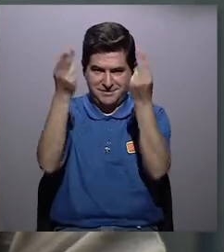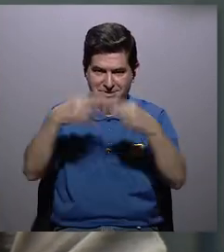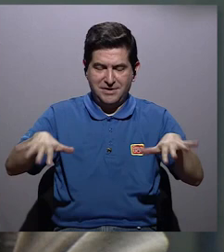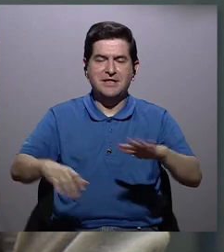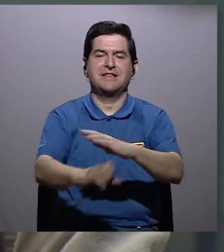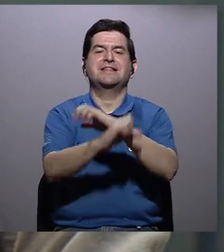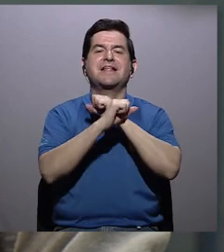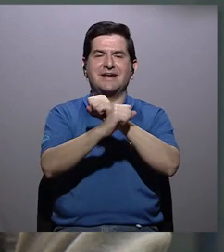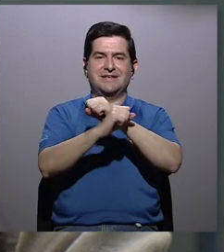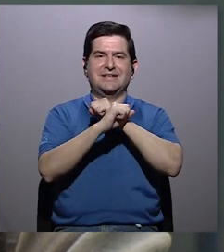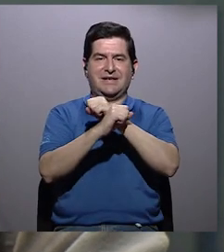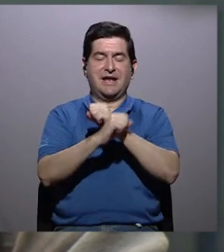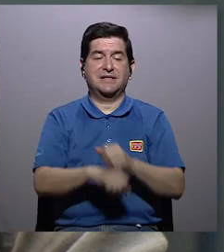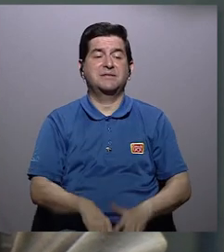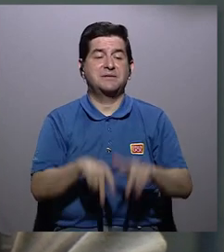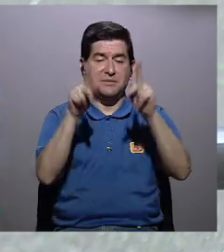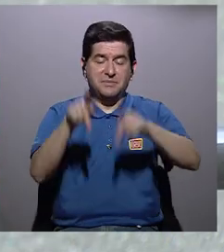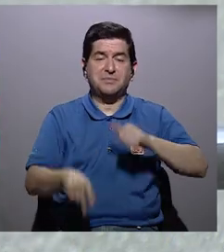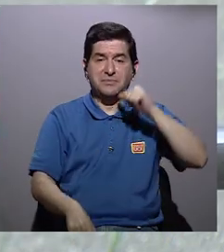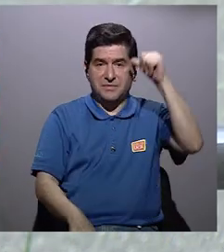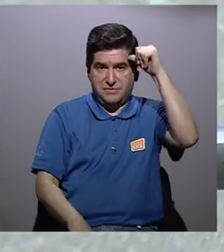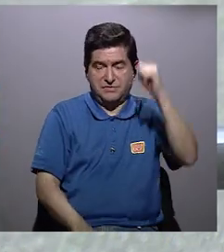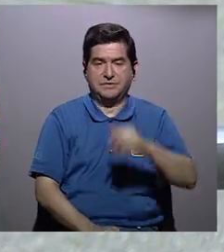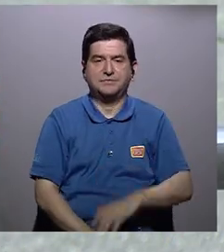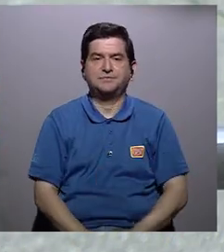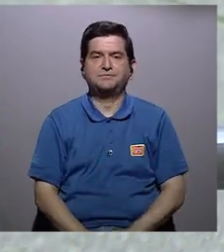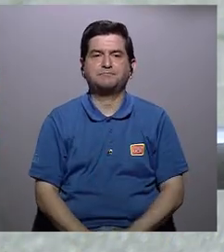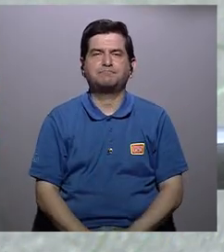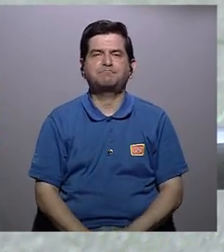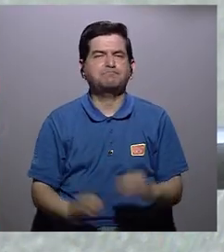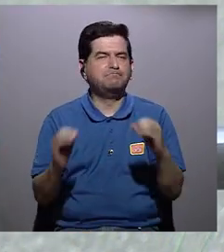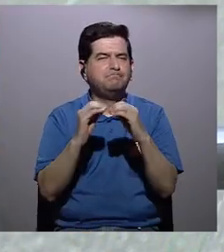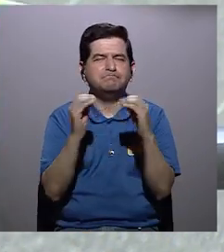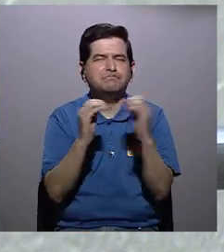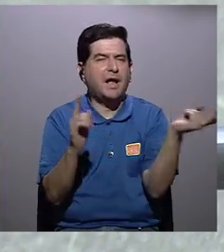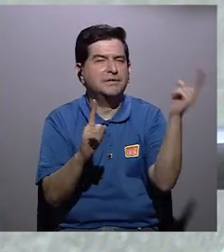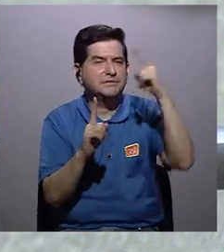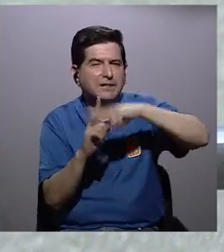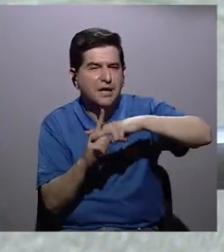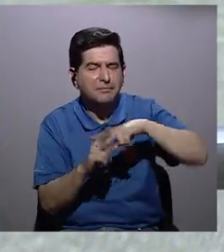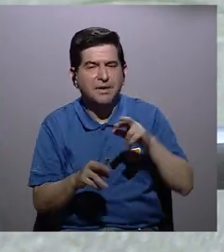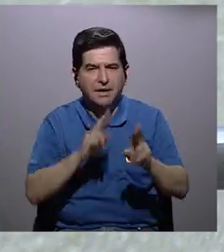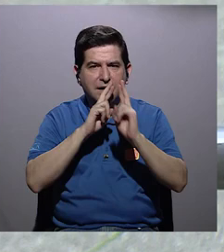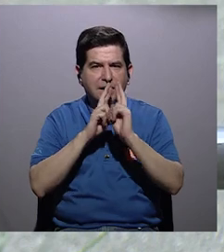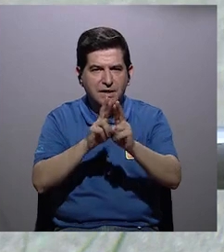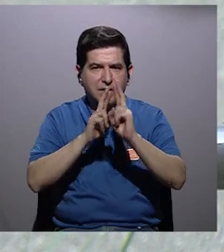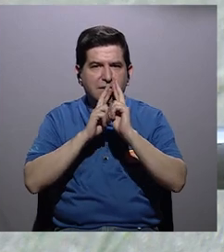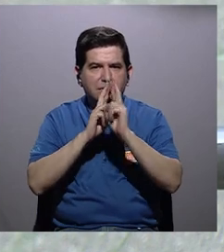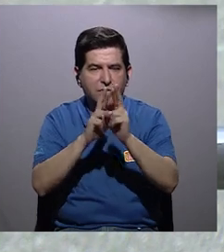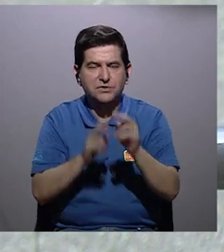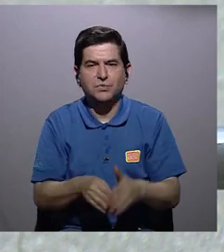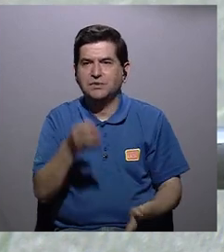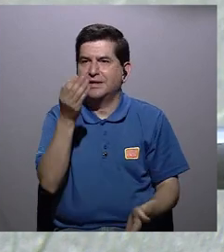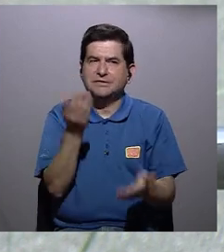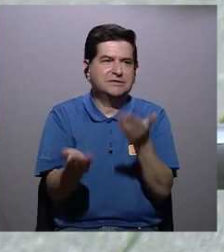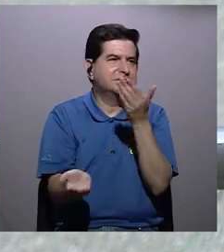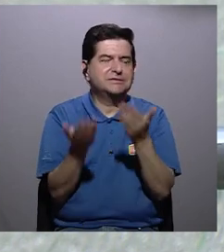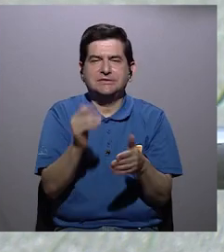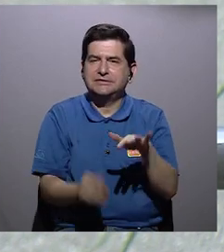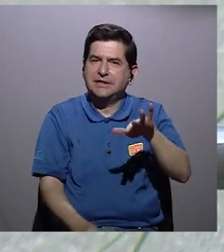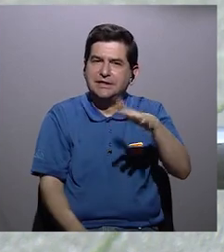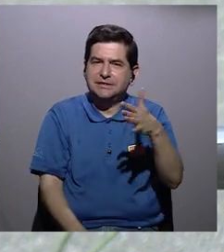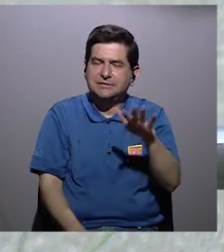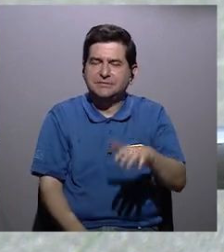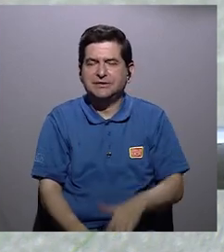segura por parte de las personas adultas. ¿Cuál es la que más se aplica, digamos, según estos resultados que están más o